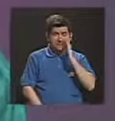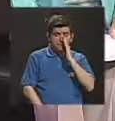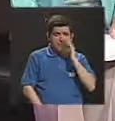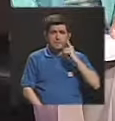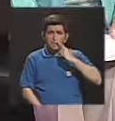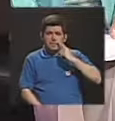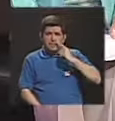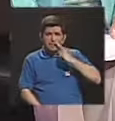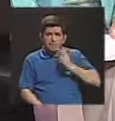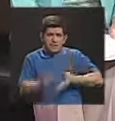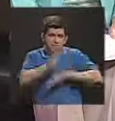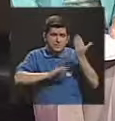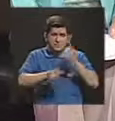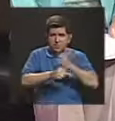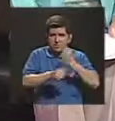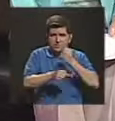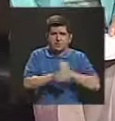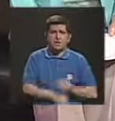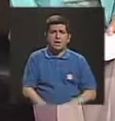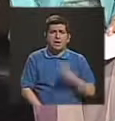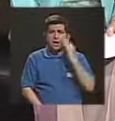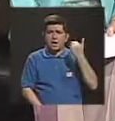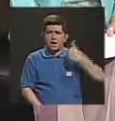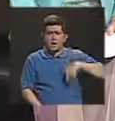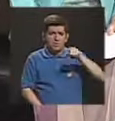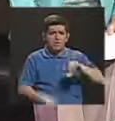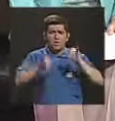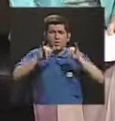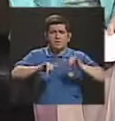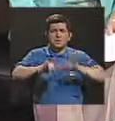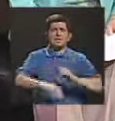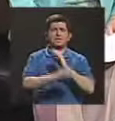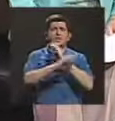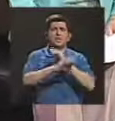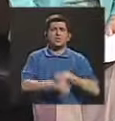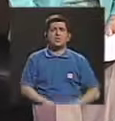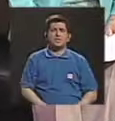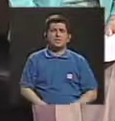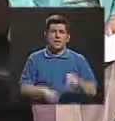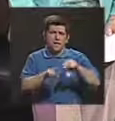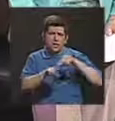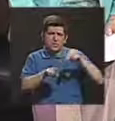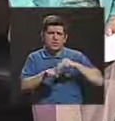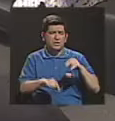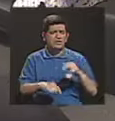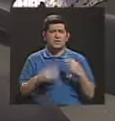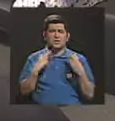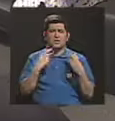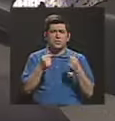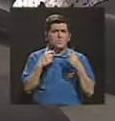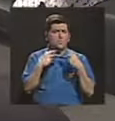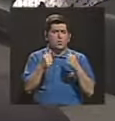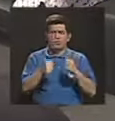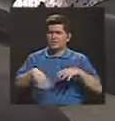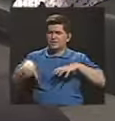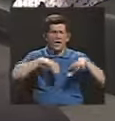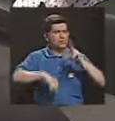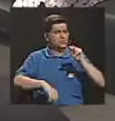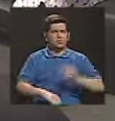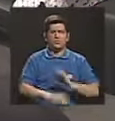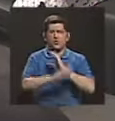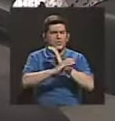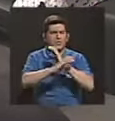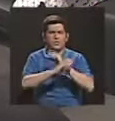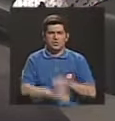el papá se va a trabajar, el abuelito queda ahí cuidando a los nietos, ya no tiene esa misma agilidad tal vez, ya estar